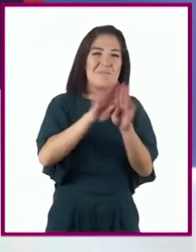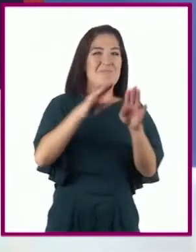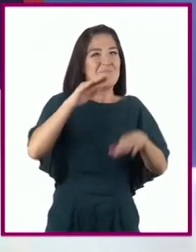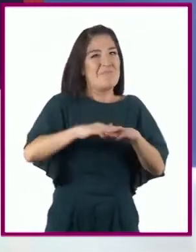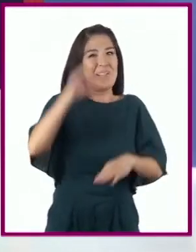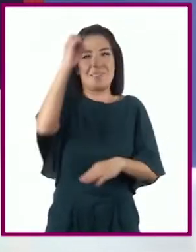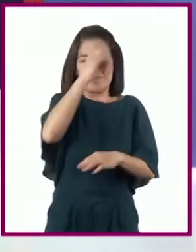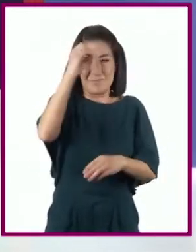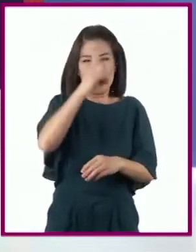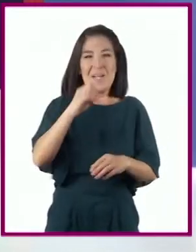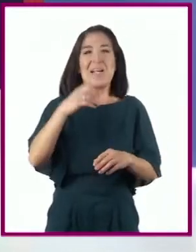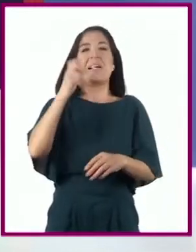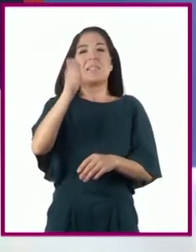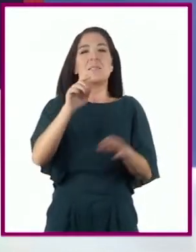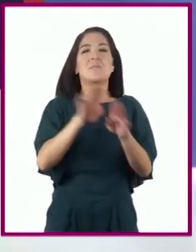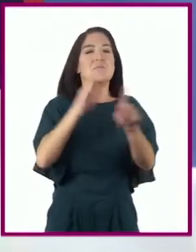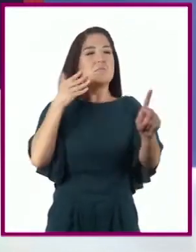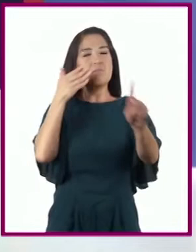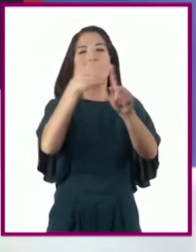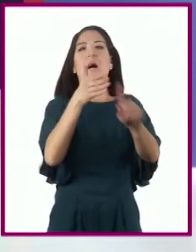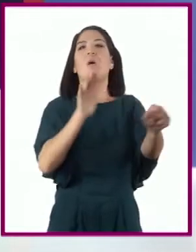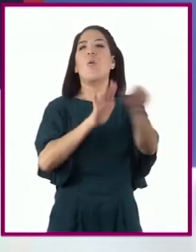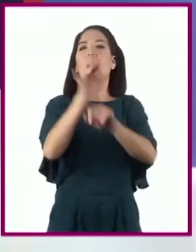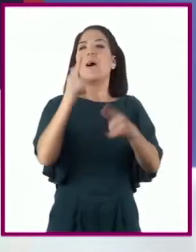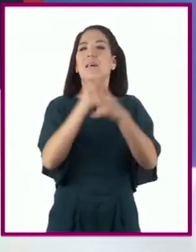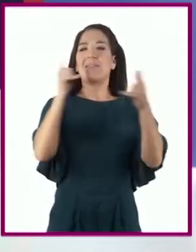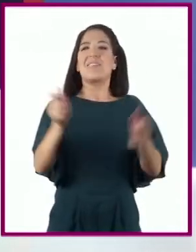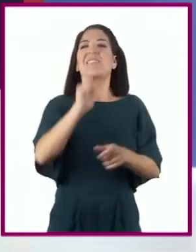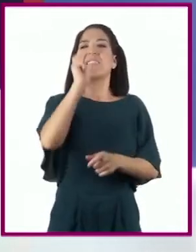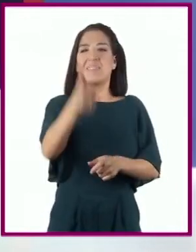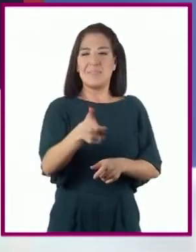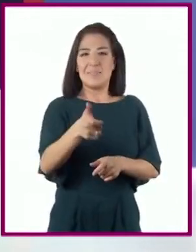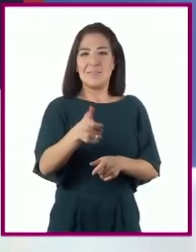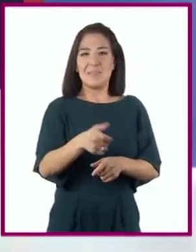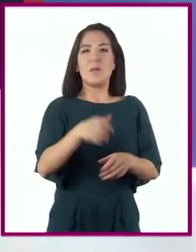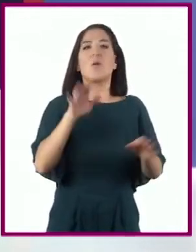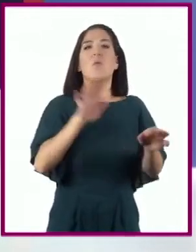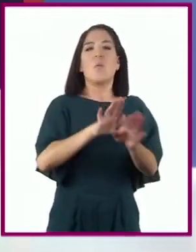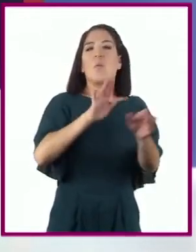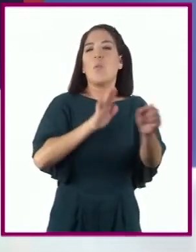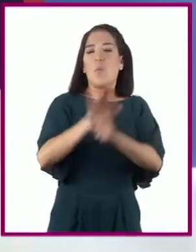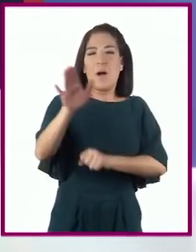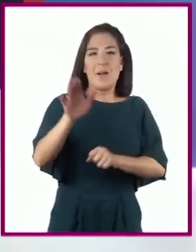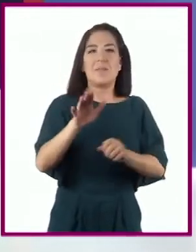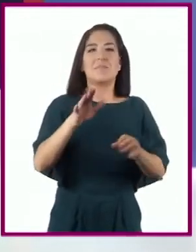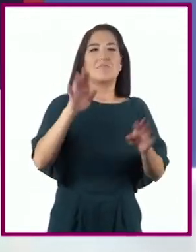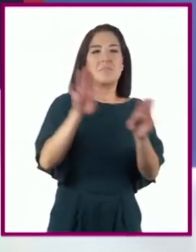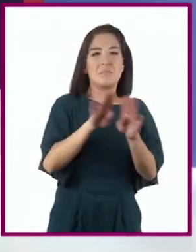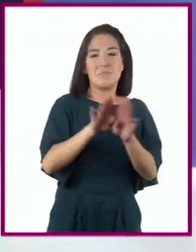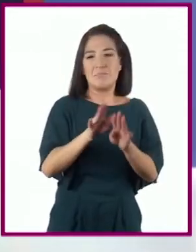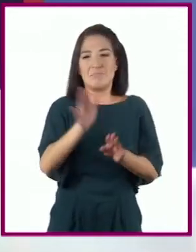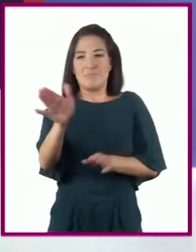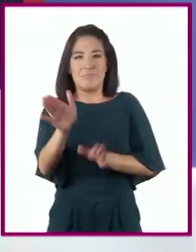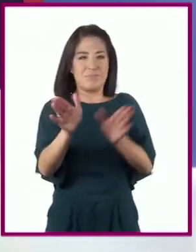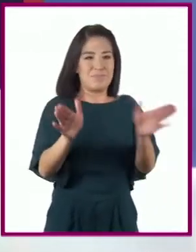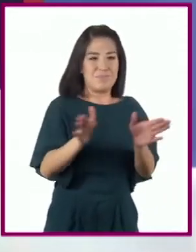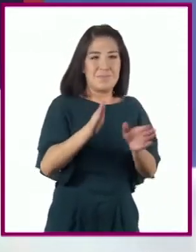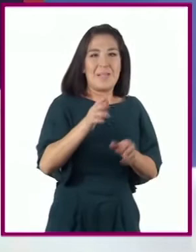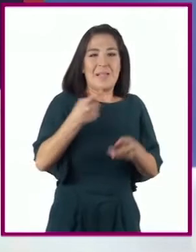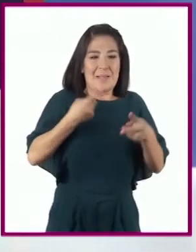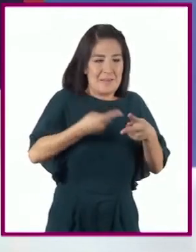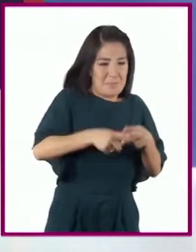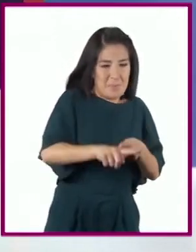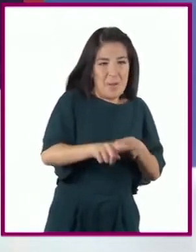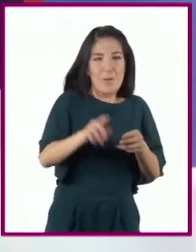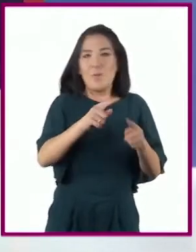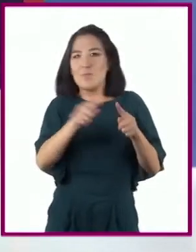sobre el punto de vista que tendrá su historia. Es decir, desde qué ángulo de observación contará los sucesos.